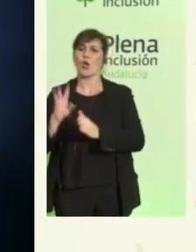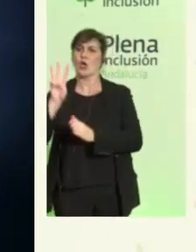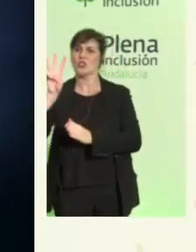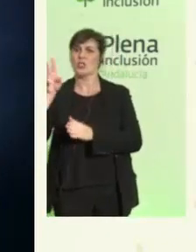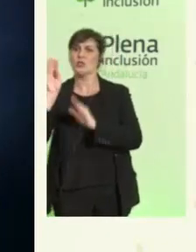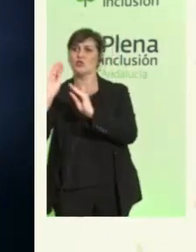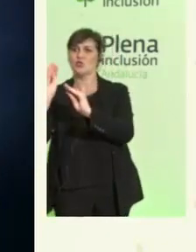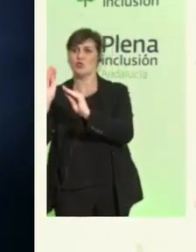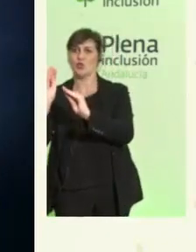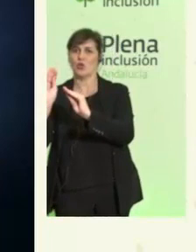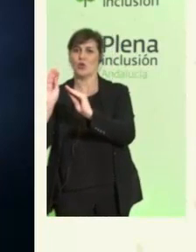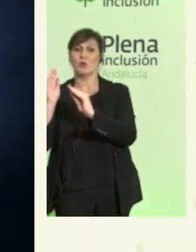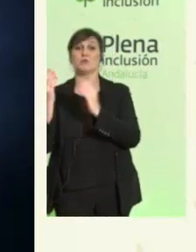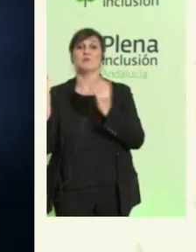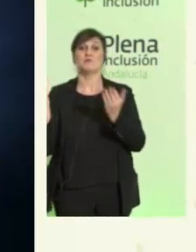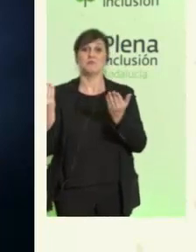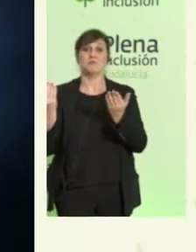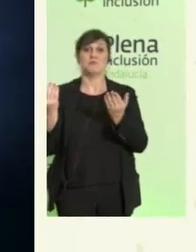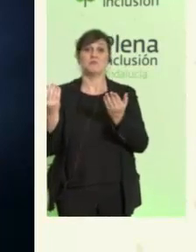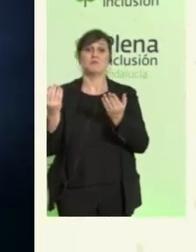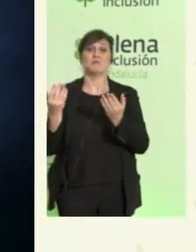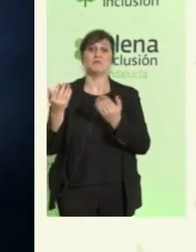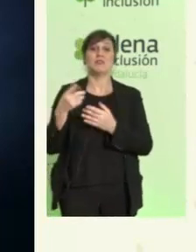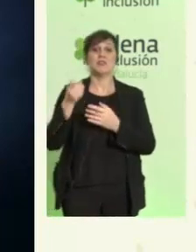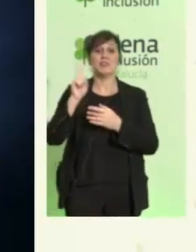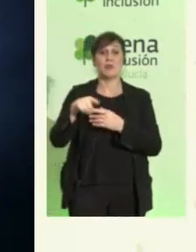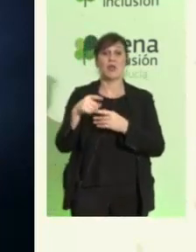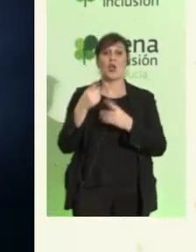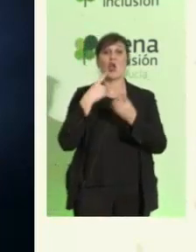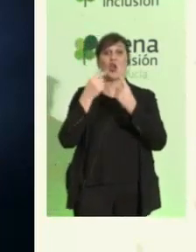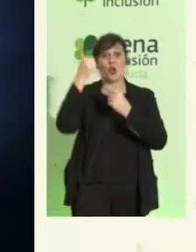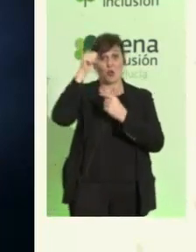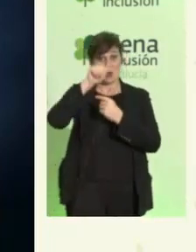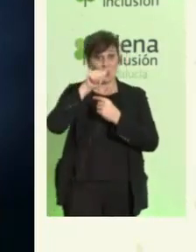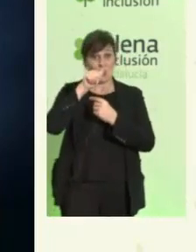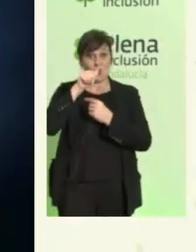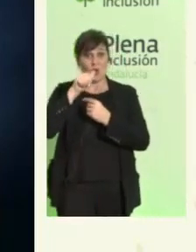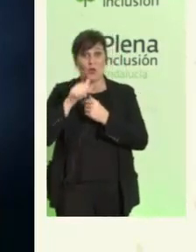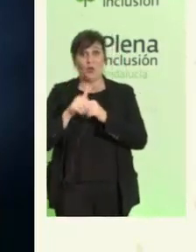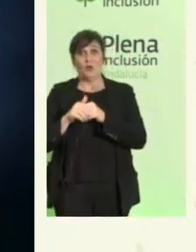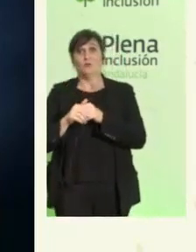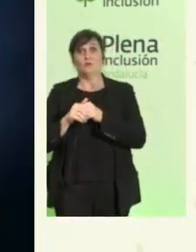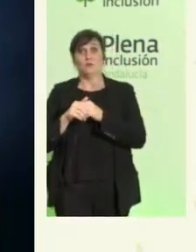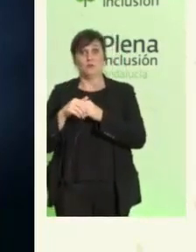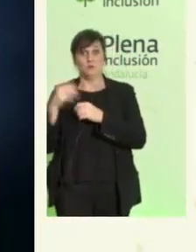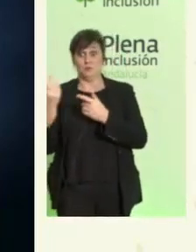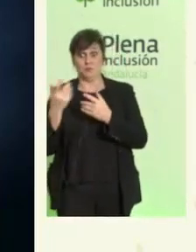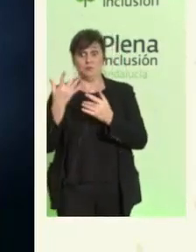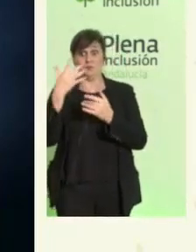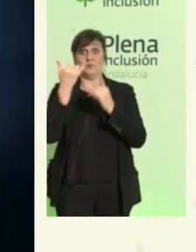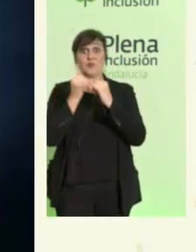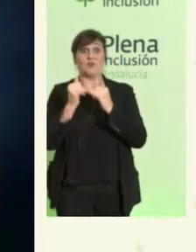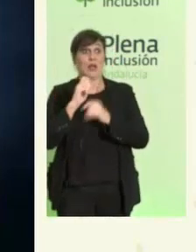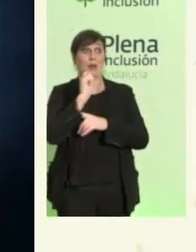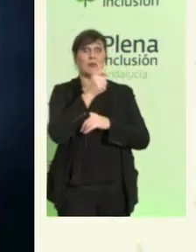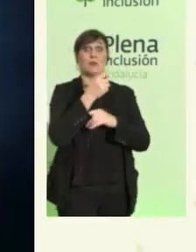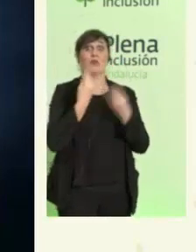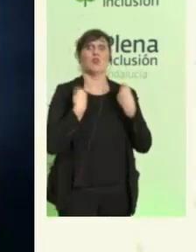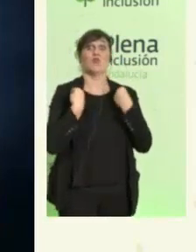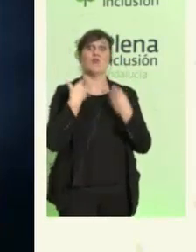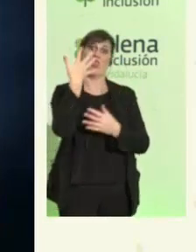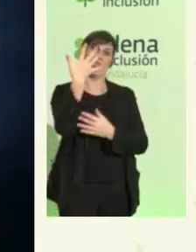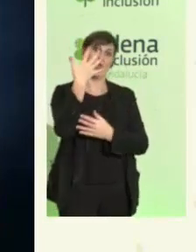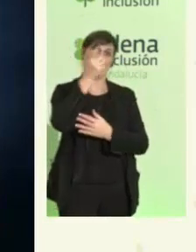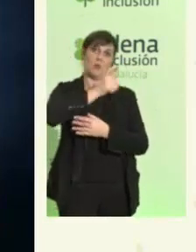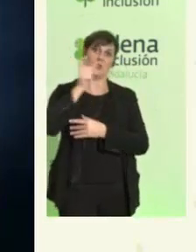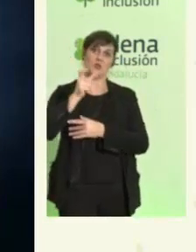novio. Así que había otras 5 personas viviendo en el apartamento de Tyrone. Y eso infringía las normas,